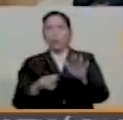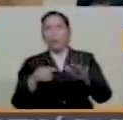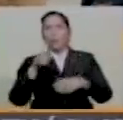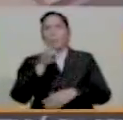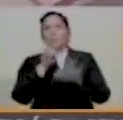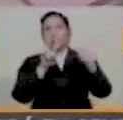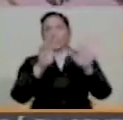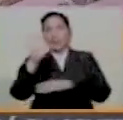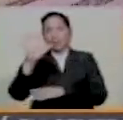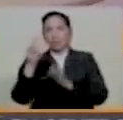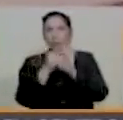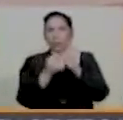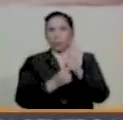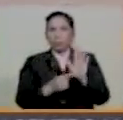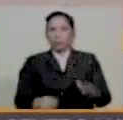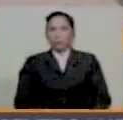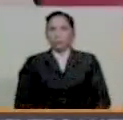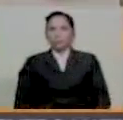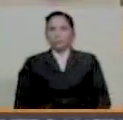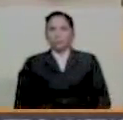19,75 puntos.